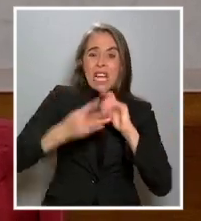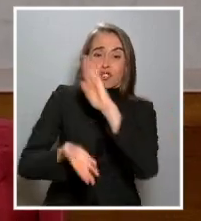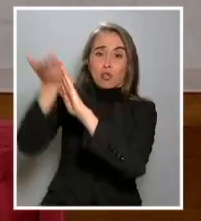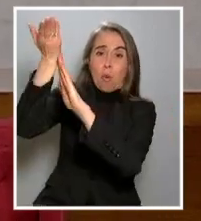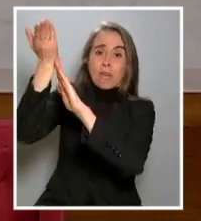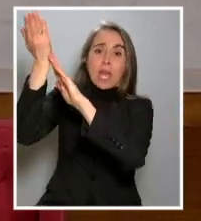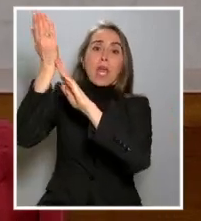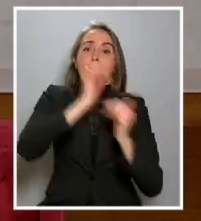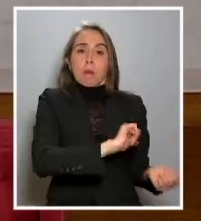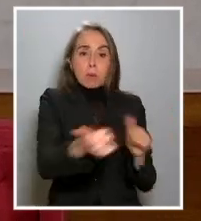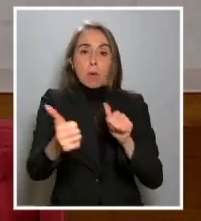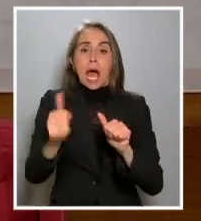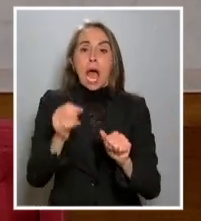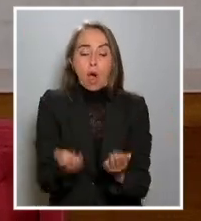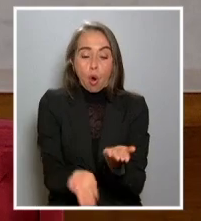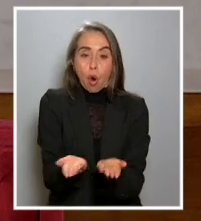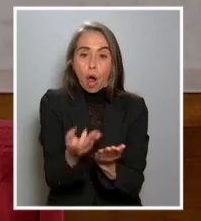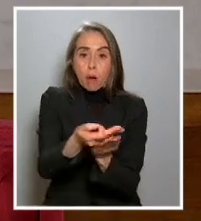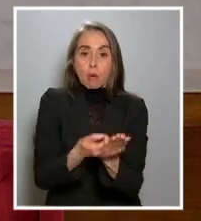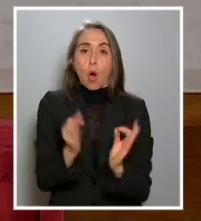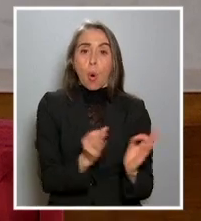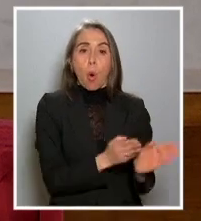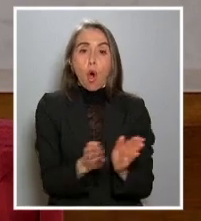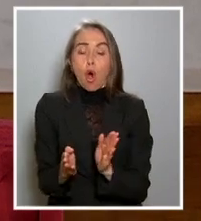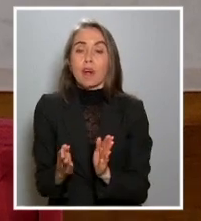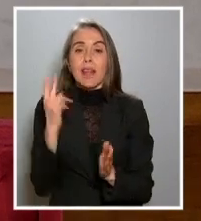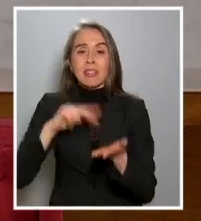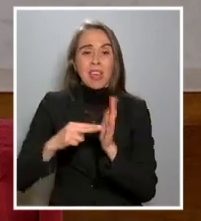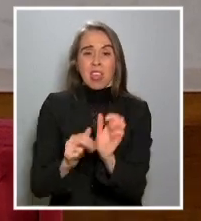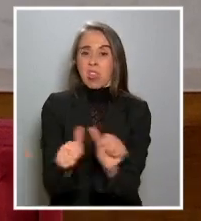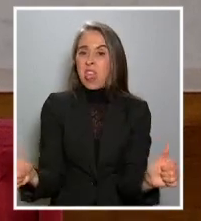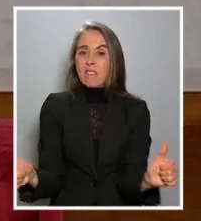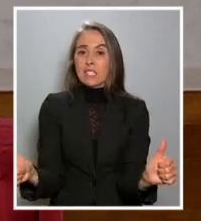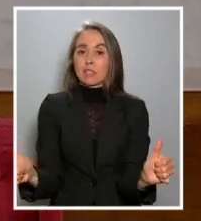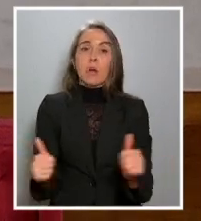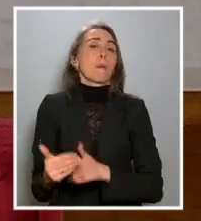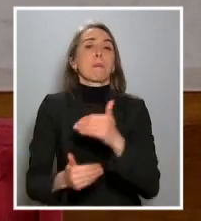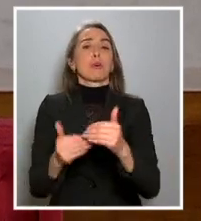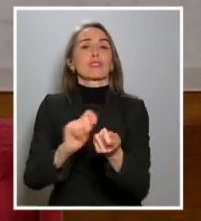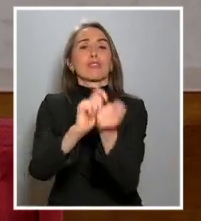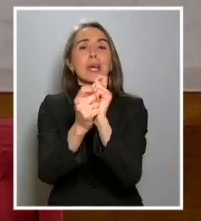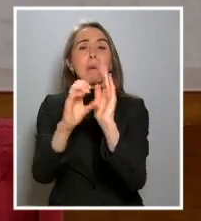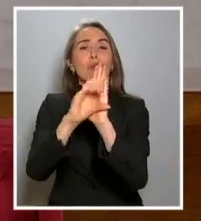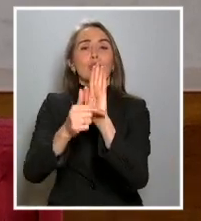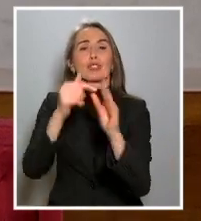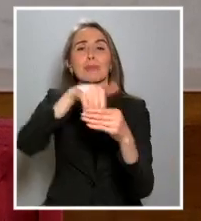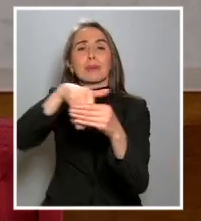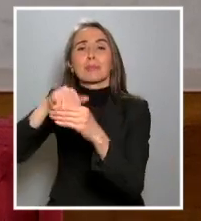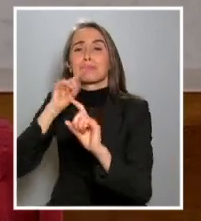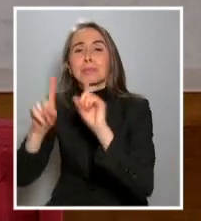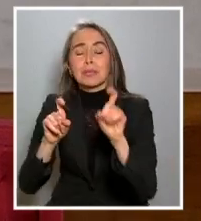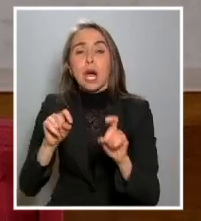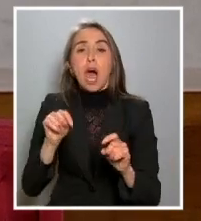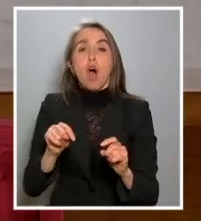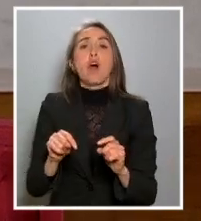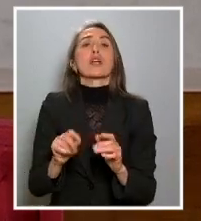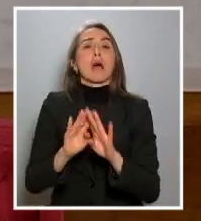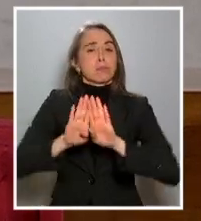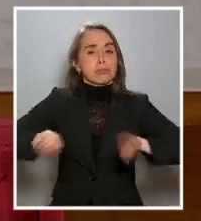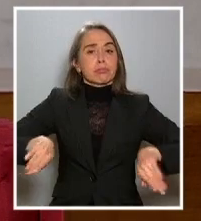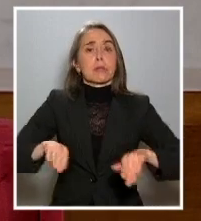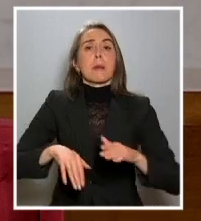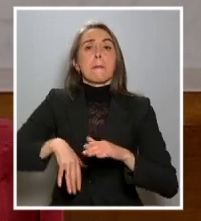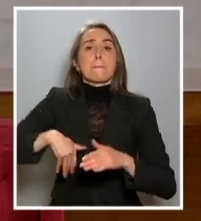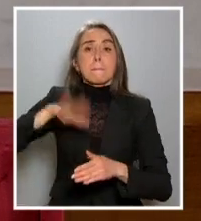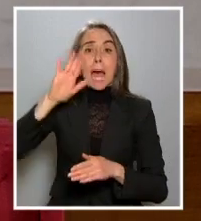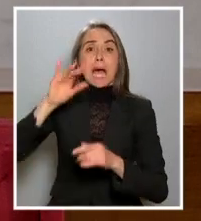cuentas en orden, sorteamos las divisiones surgidas del proceso constitucional. Está aumentando la inversión extranjera